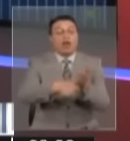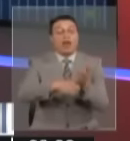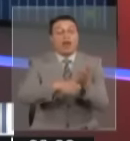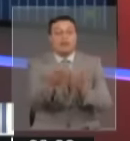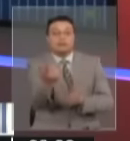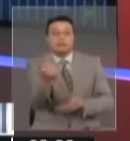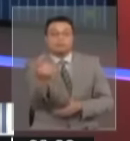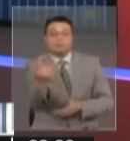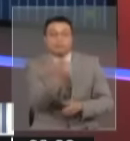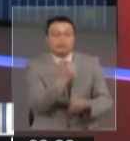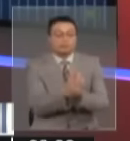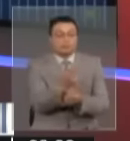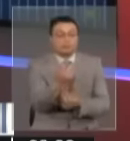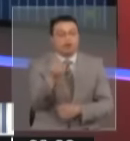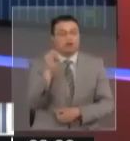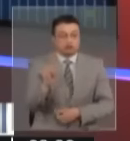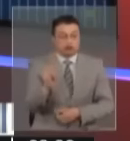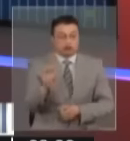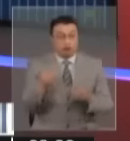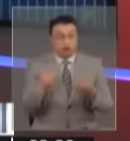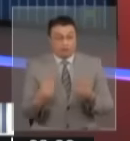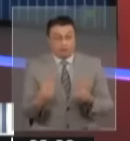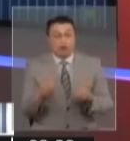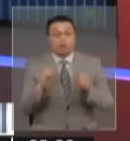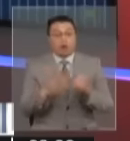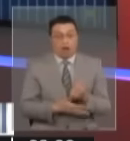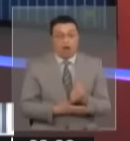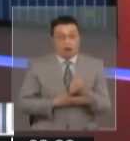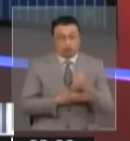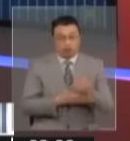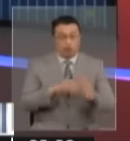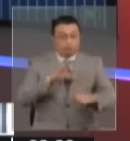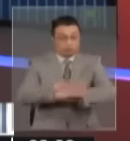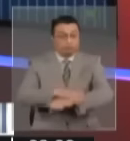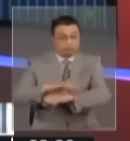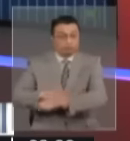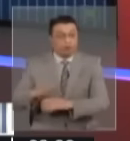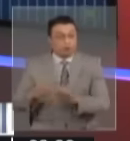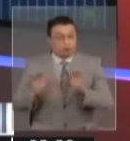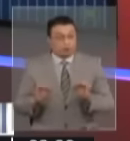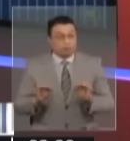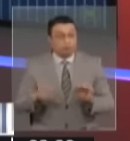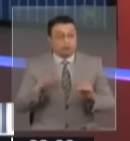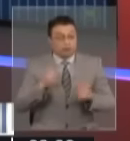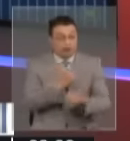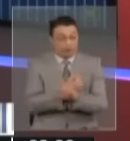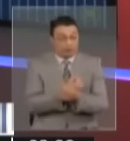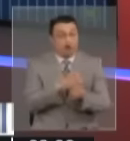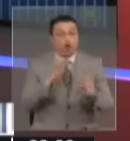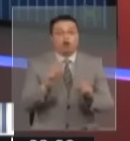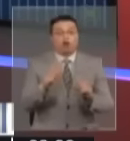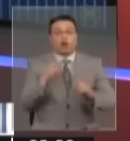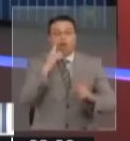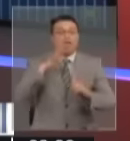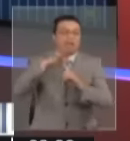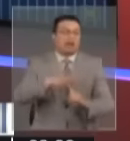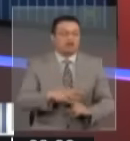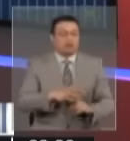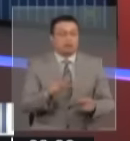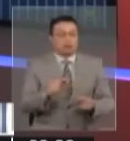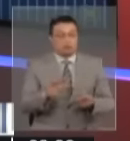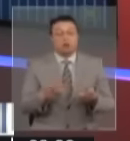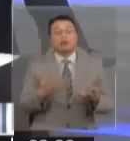de identidad. Algunos dicen que es efectivo porque ayuda a las detenciones finalmente, a la labor de carabineros. Otros dicen que es discriminatorio. ¿Qué dice